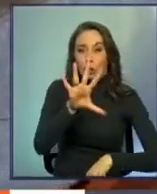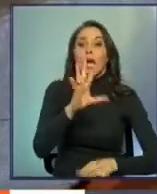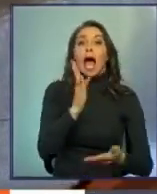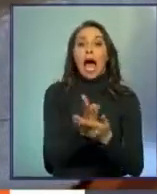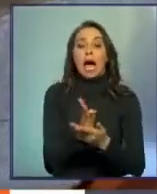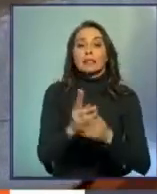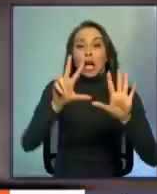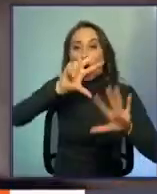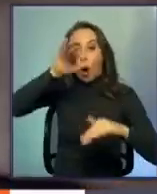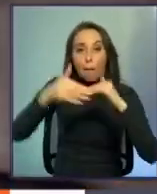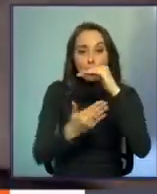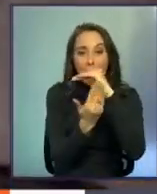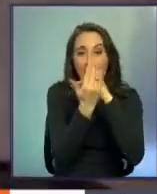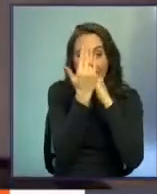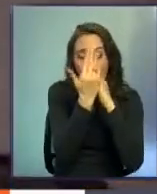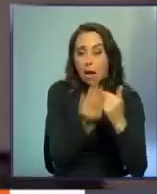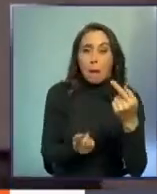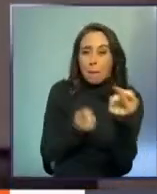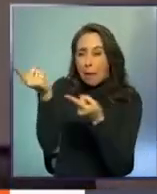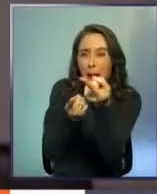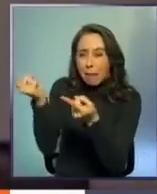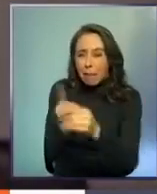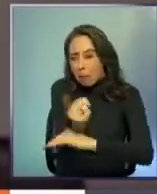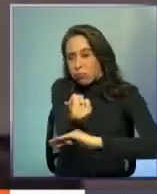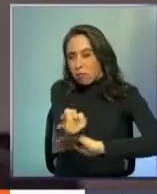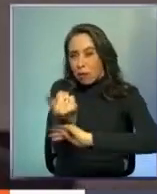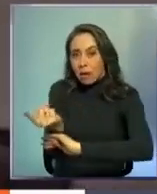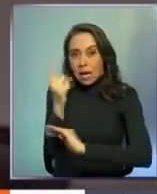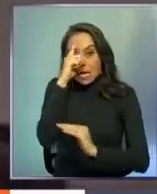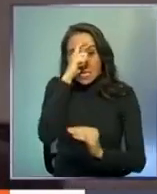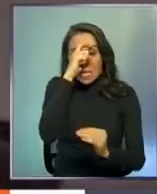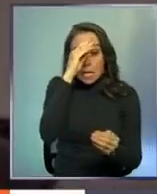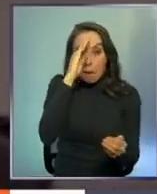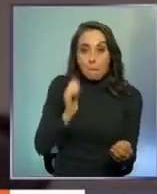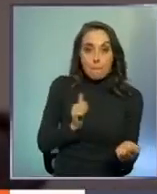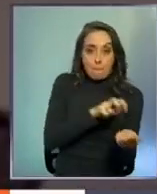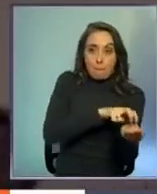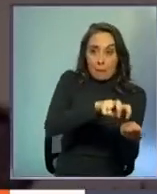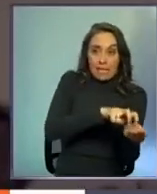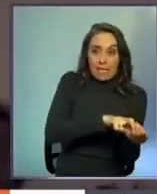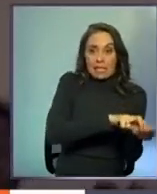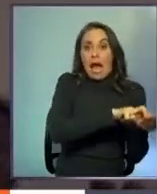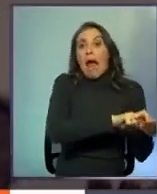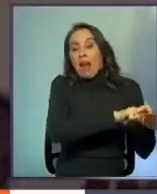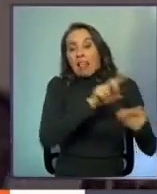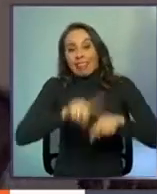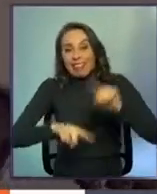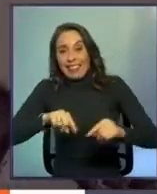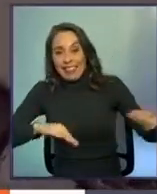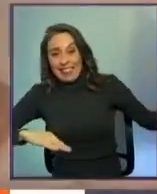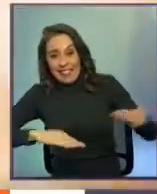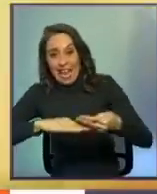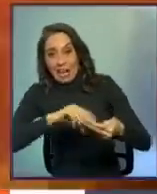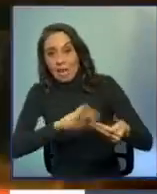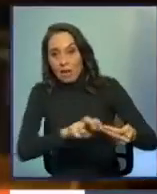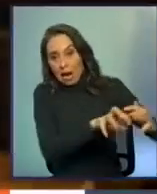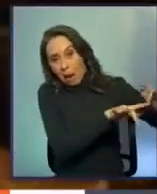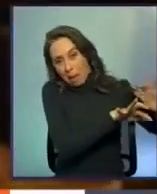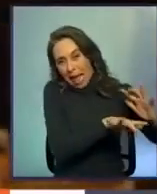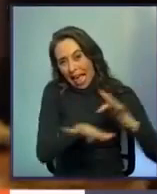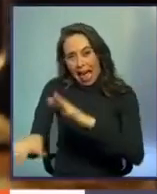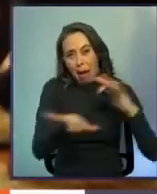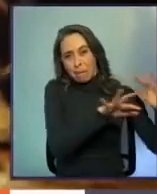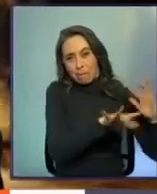mañana, venía lo más complejo de la operación, el desembarco, el que se realizaría por oleadas. Y